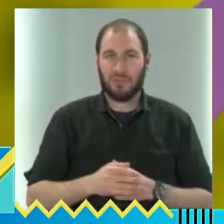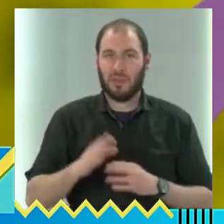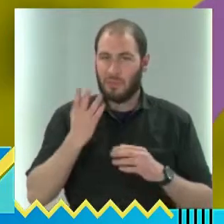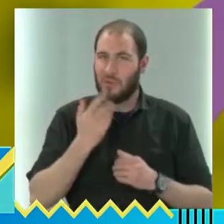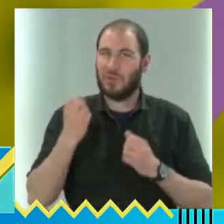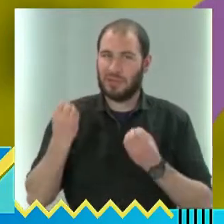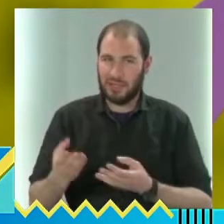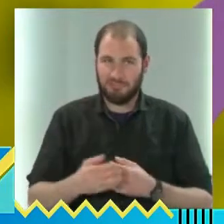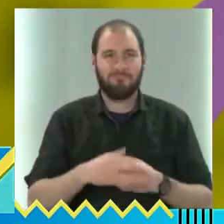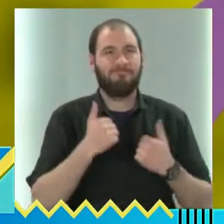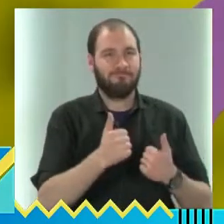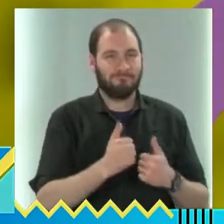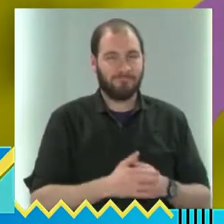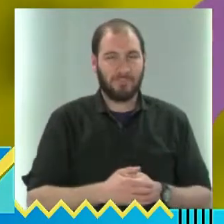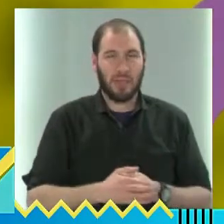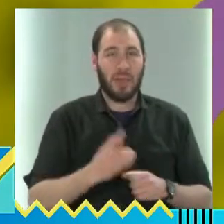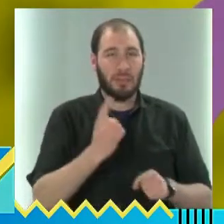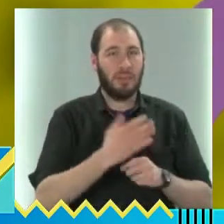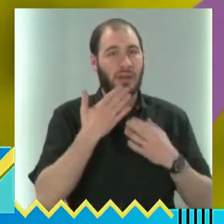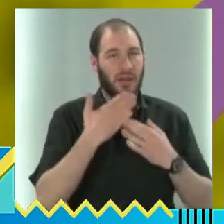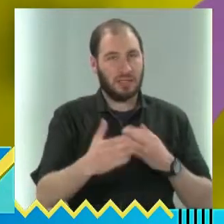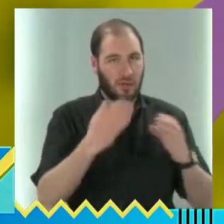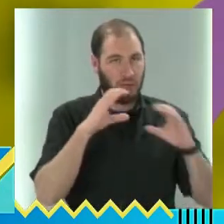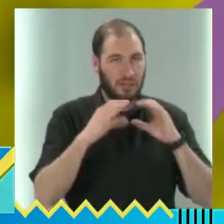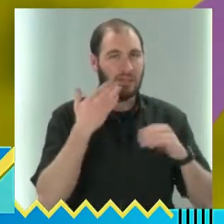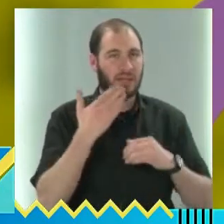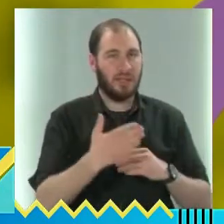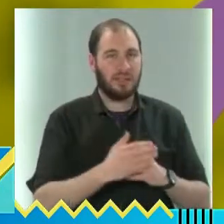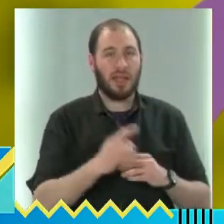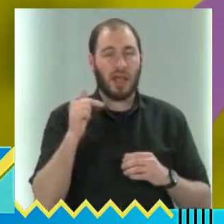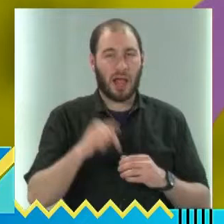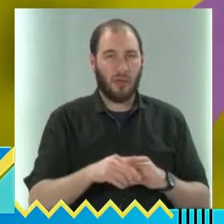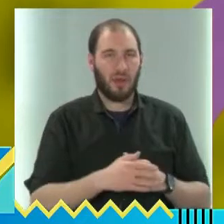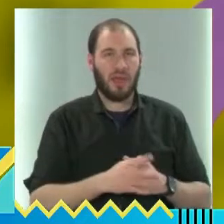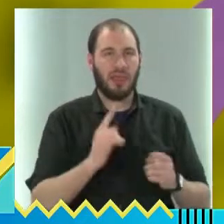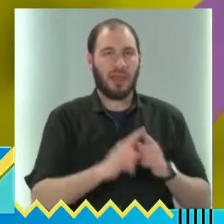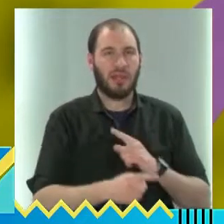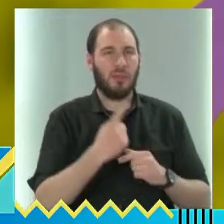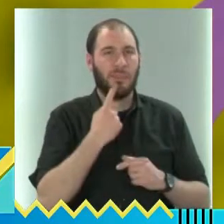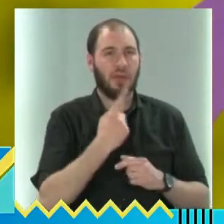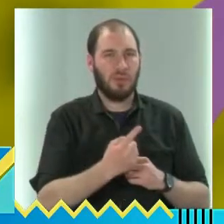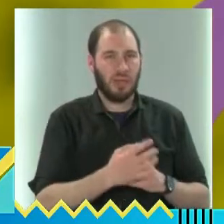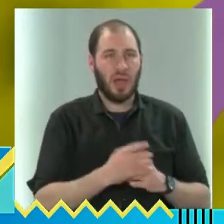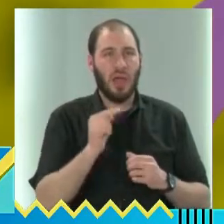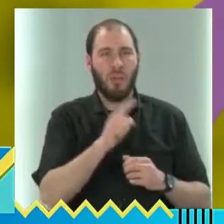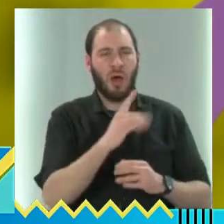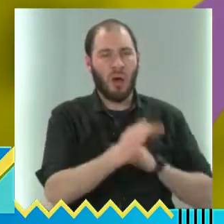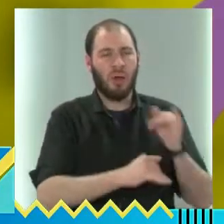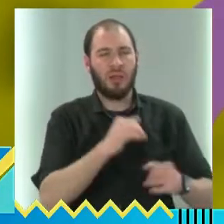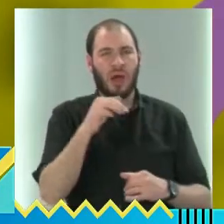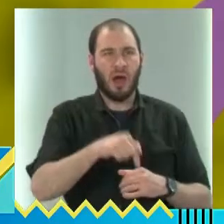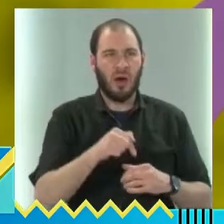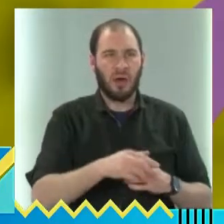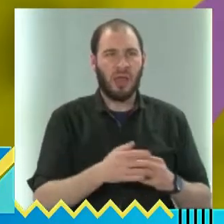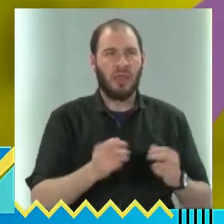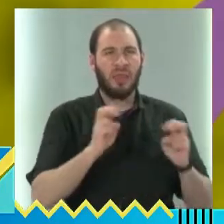¿cómo estás? Bien, muy bien. Bueno, primero muchas gracias por la comunicación y ahora sí ir directamente a lo que dijo usted en la sesión,